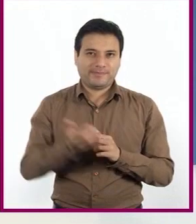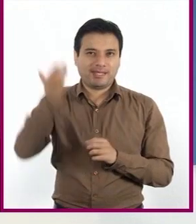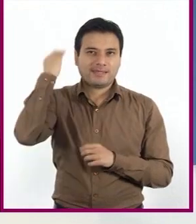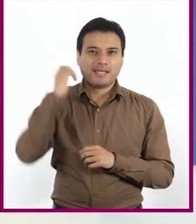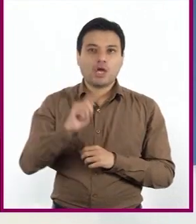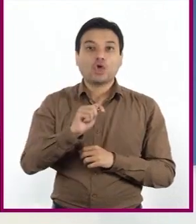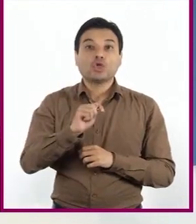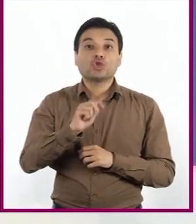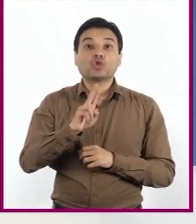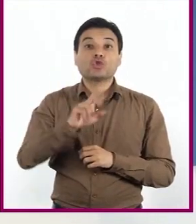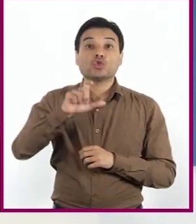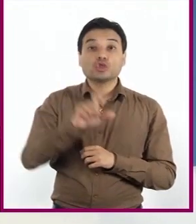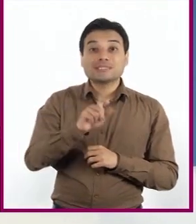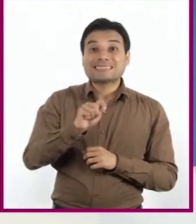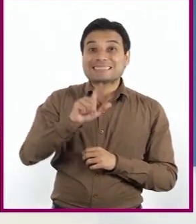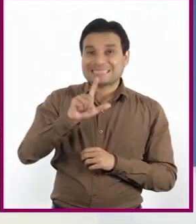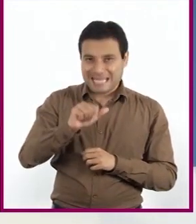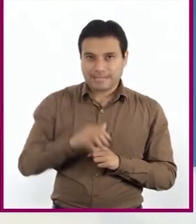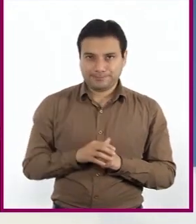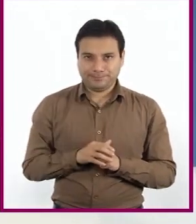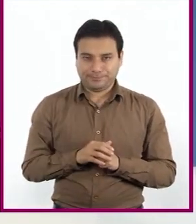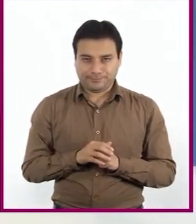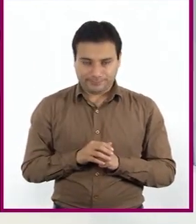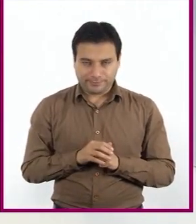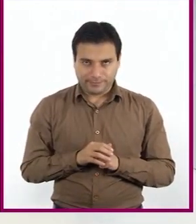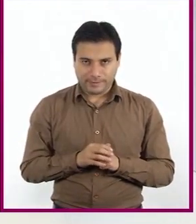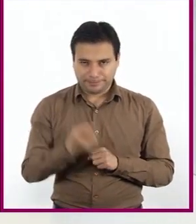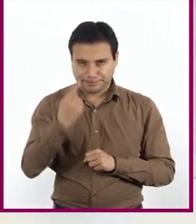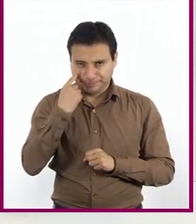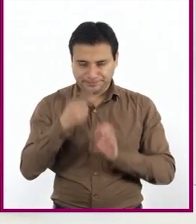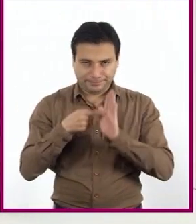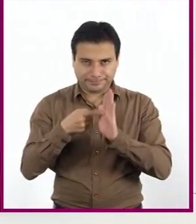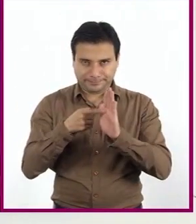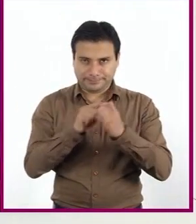con orígenes olmecas. Presten mucha atención.